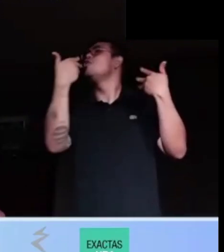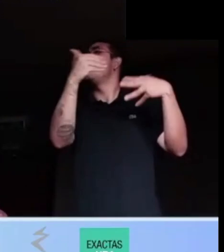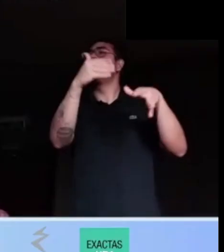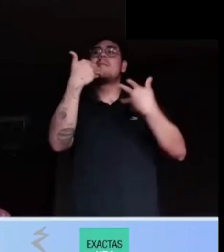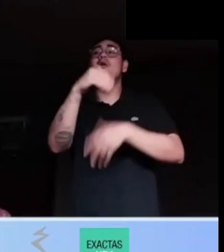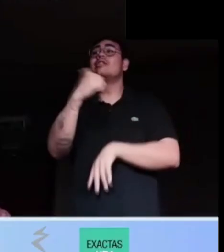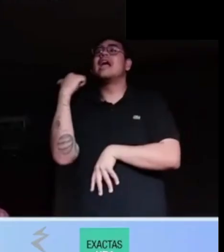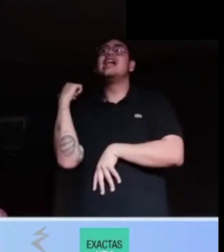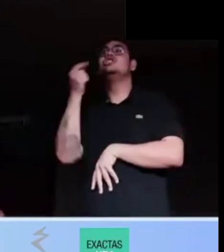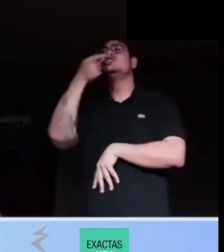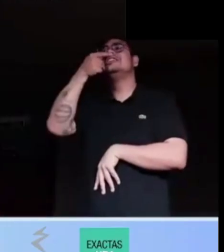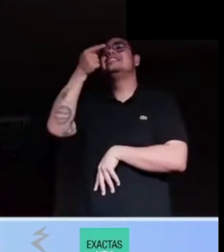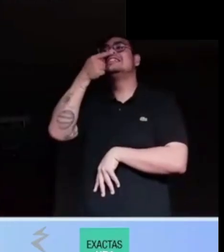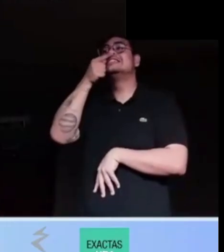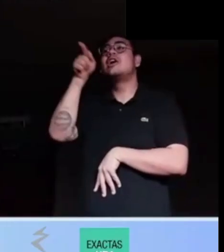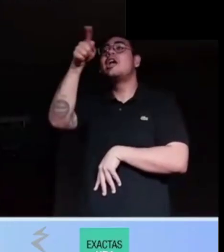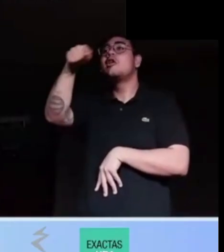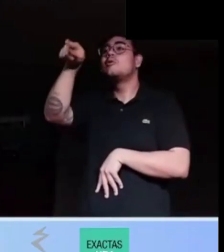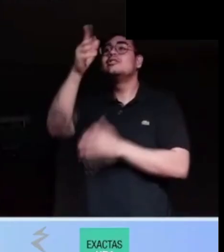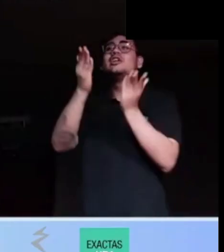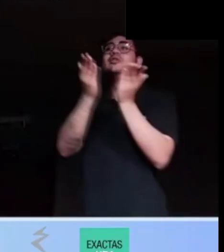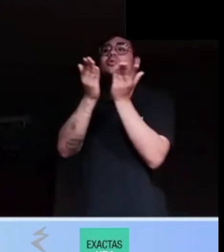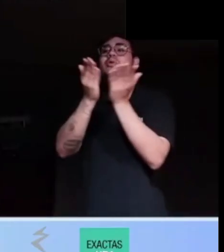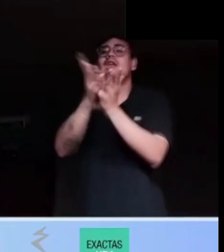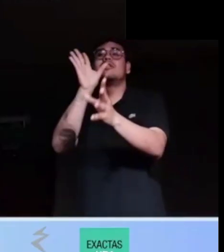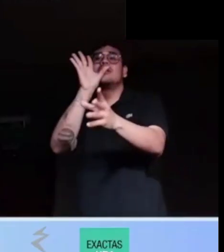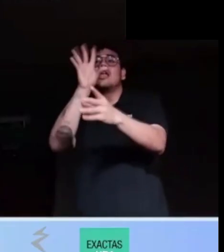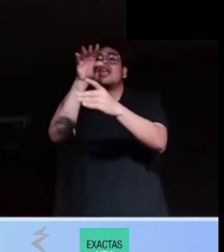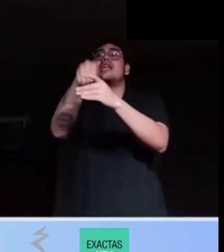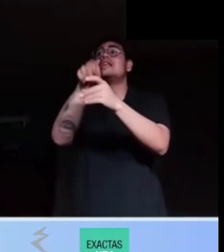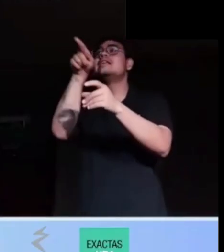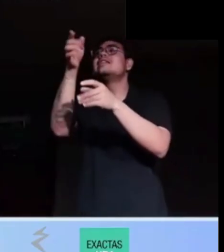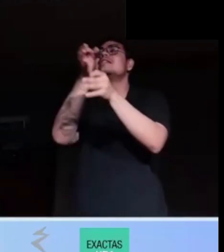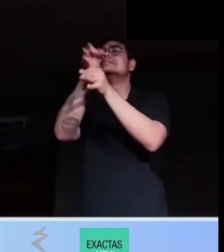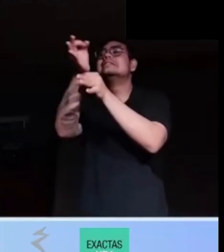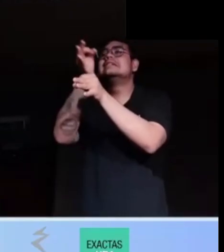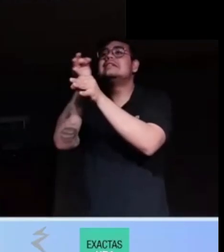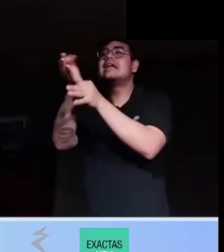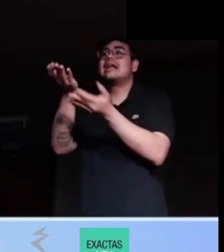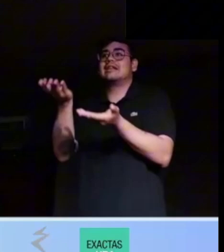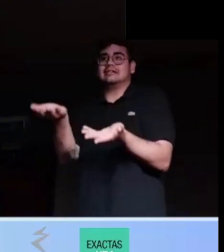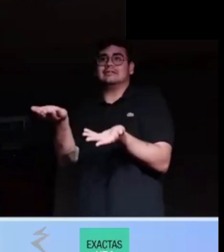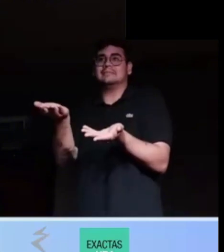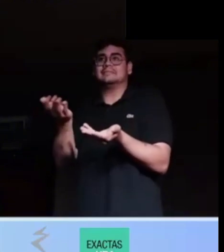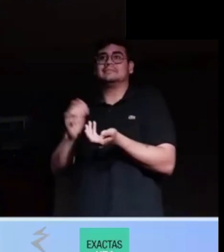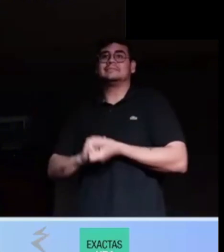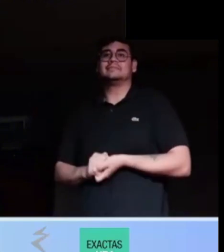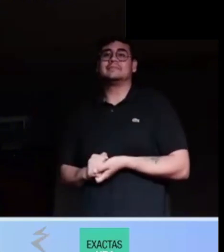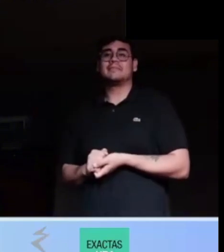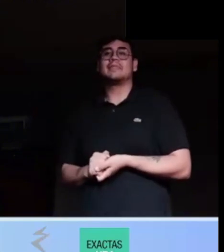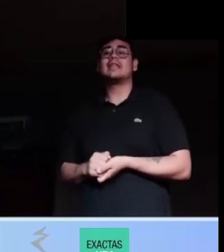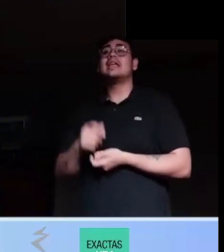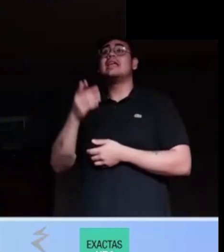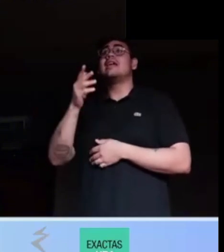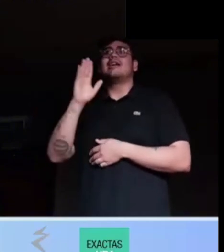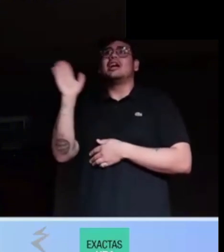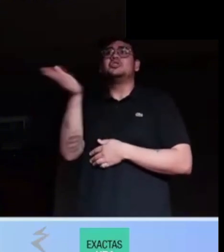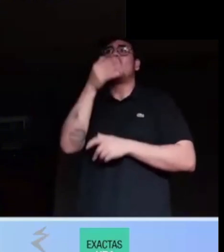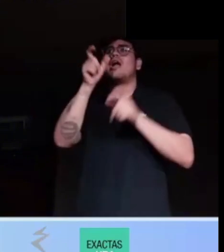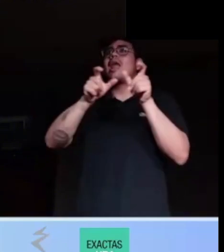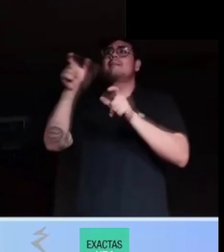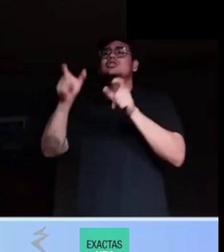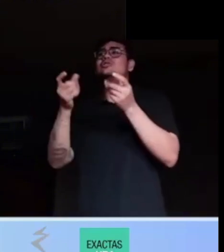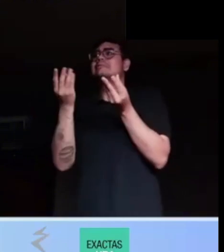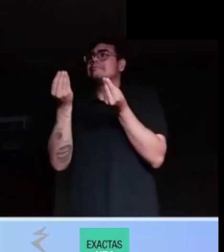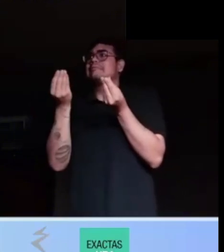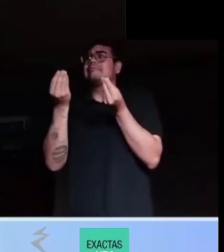construyendo de acá en adelante. O sea que eso los felicito, y más en física, que si hay algo que da miedo a todas las personas es